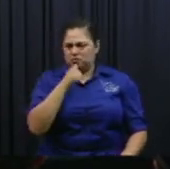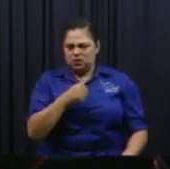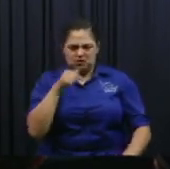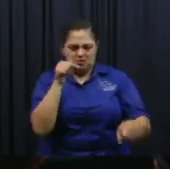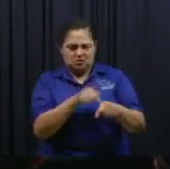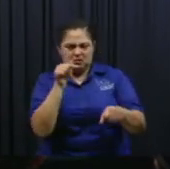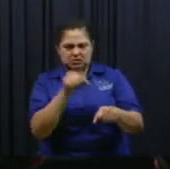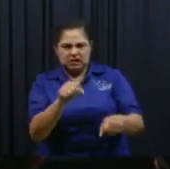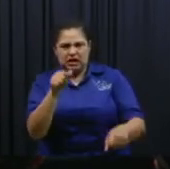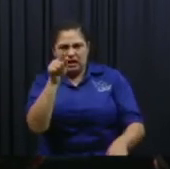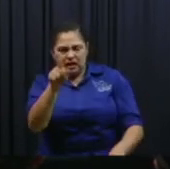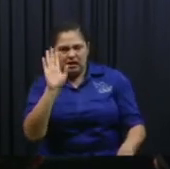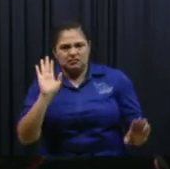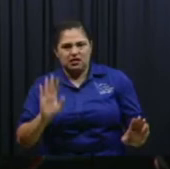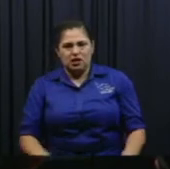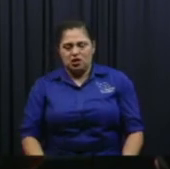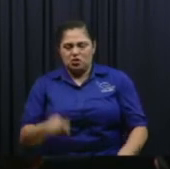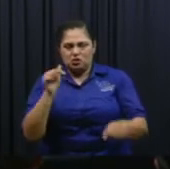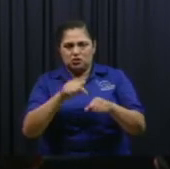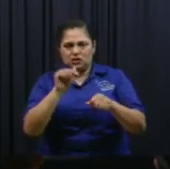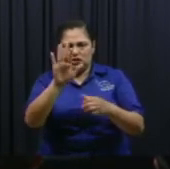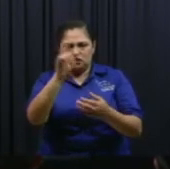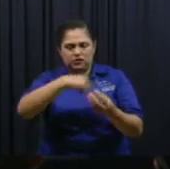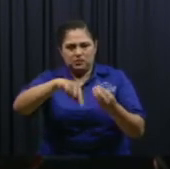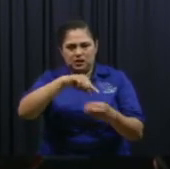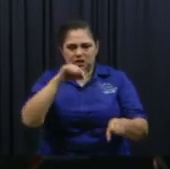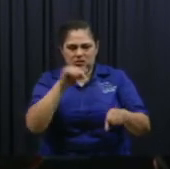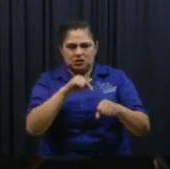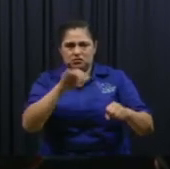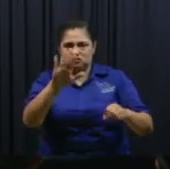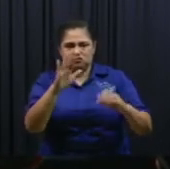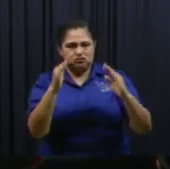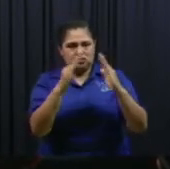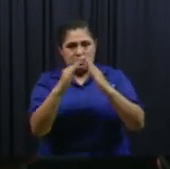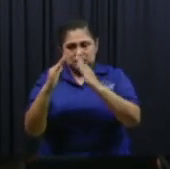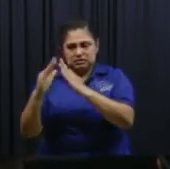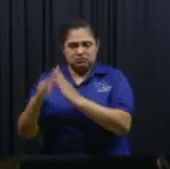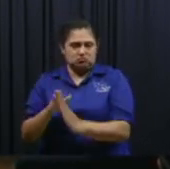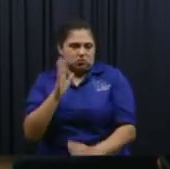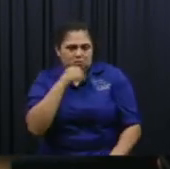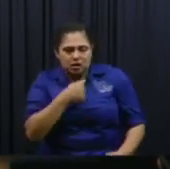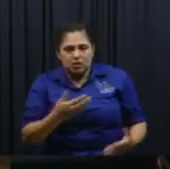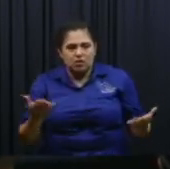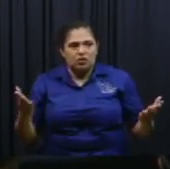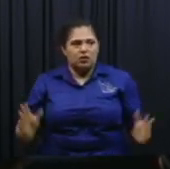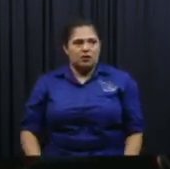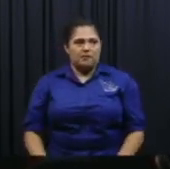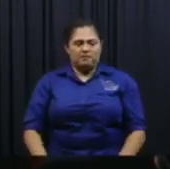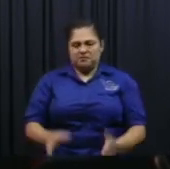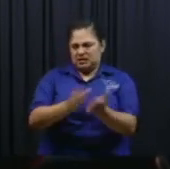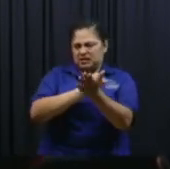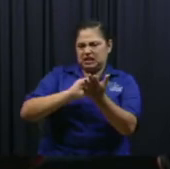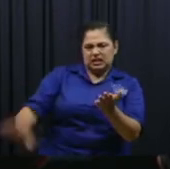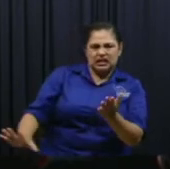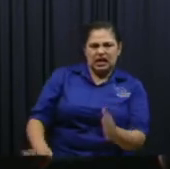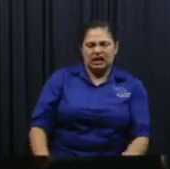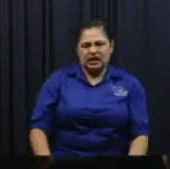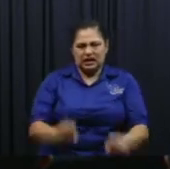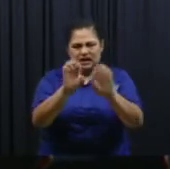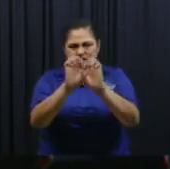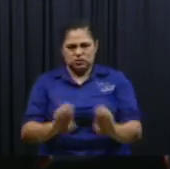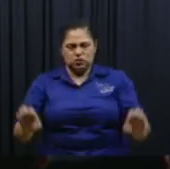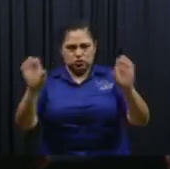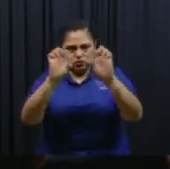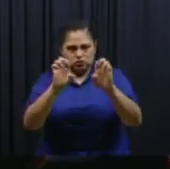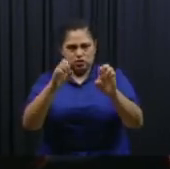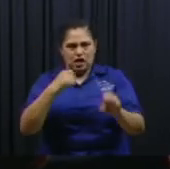puedo tocar sus propiedades así no Así no se puede señor quítale los escudos y déjalo en mi mano